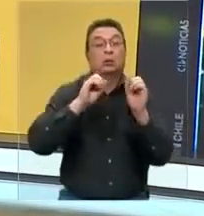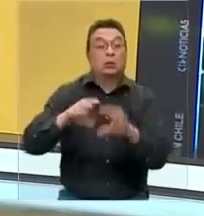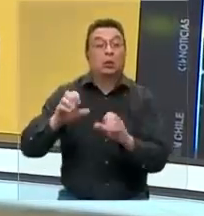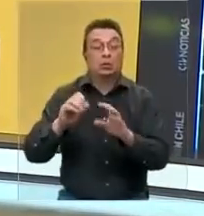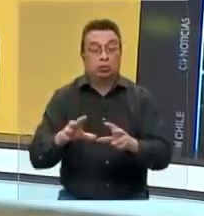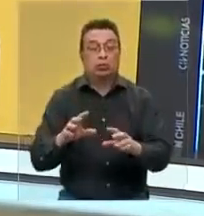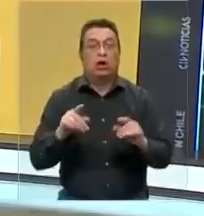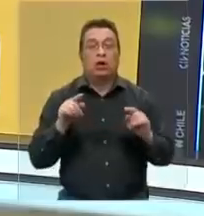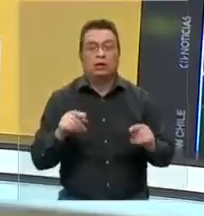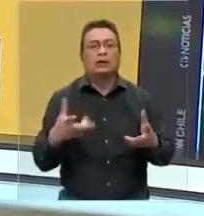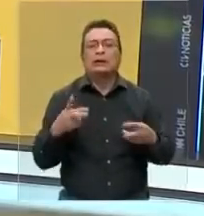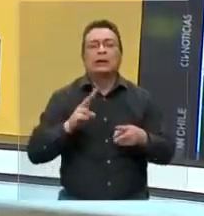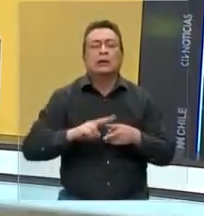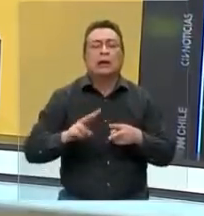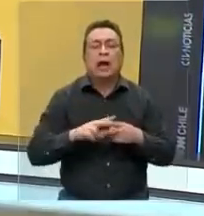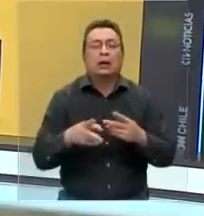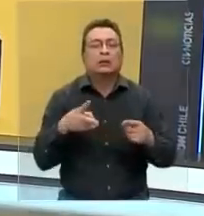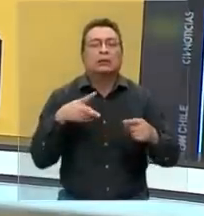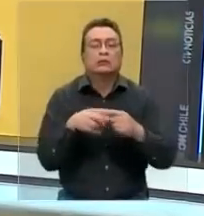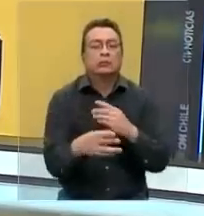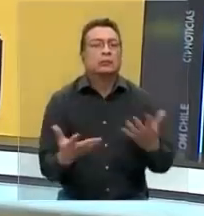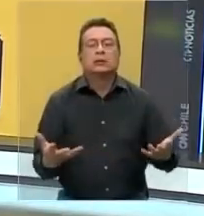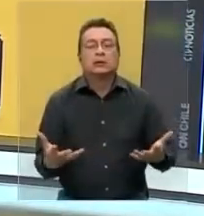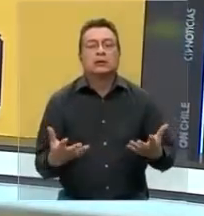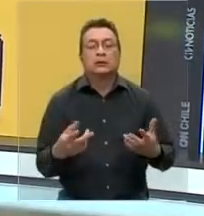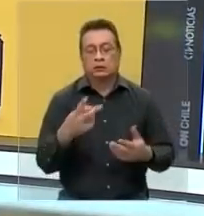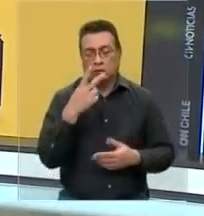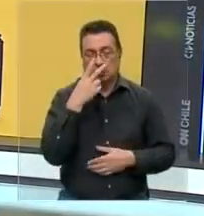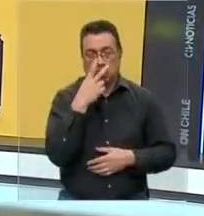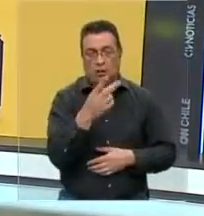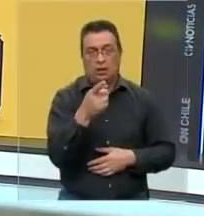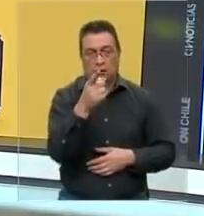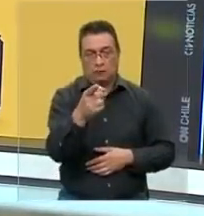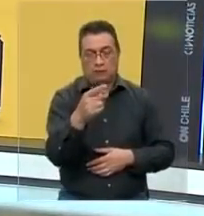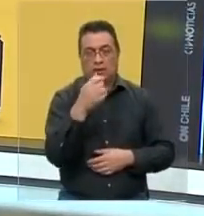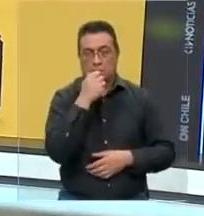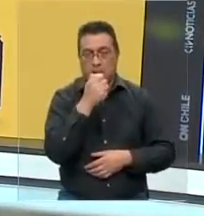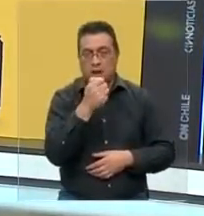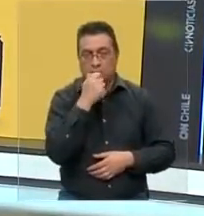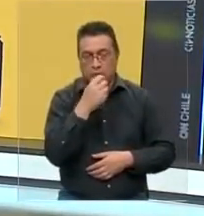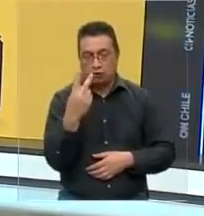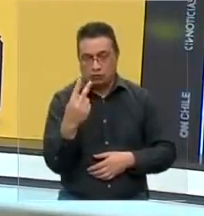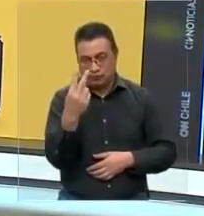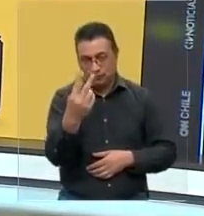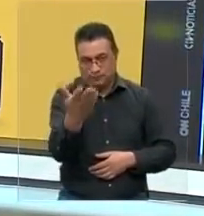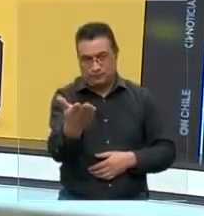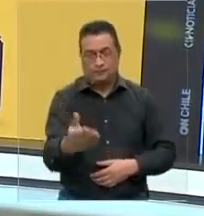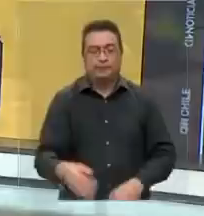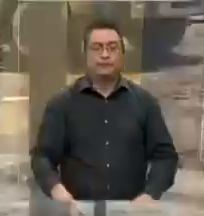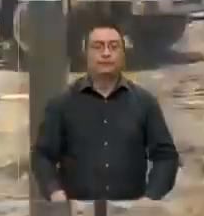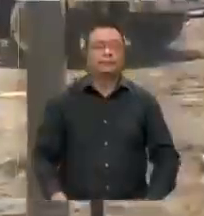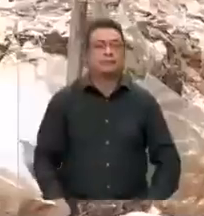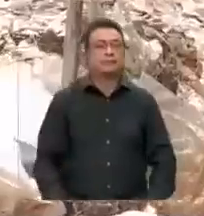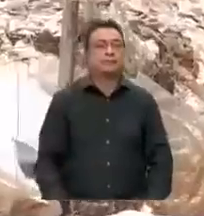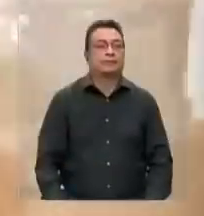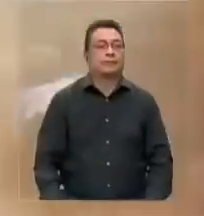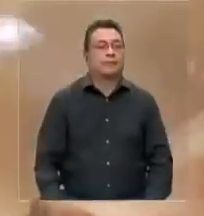¿Se está haciendo algo para detenerlo? Lo vemos en el reportaje de Felipe Robledo y Juan Carlos Rojas.